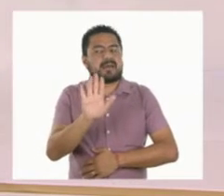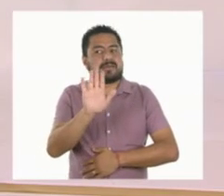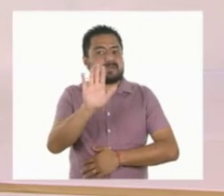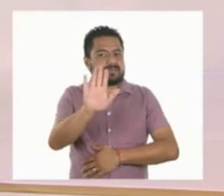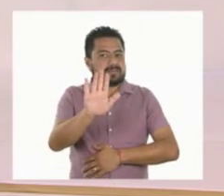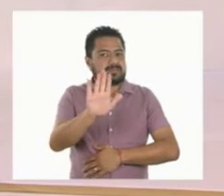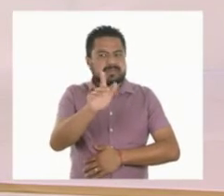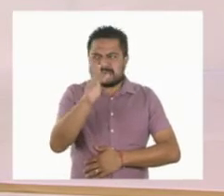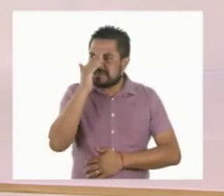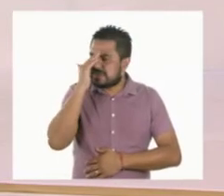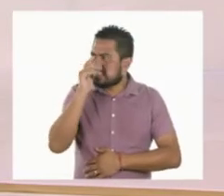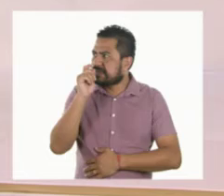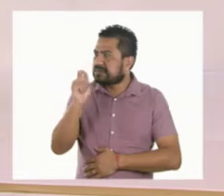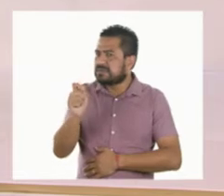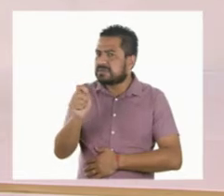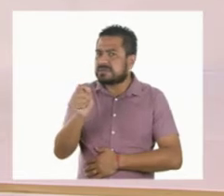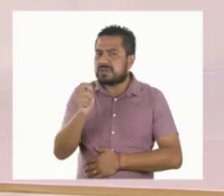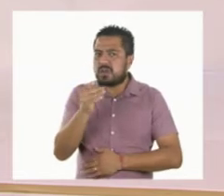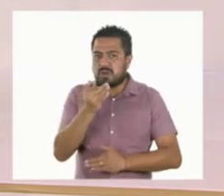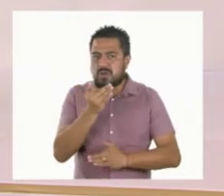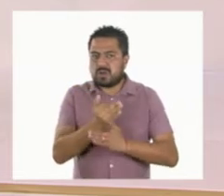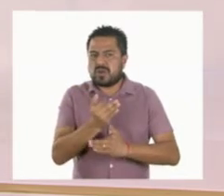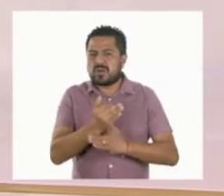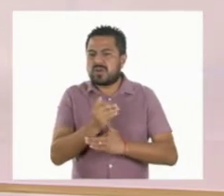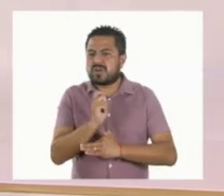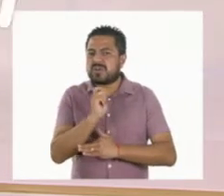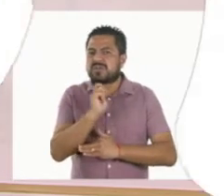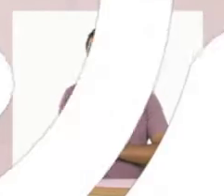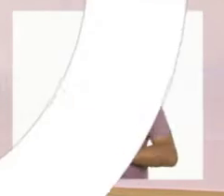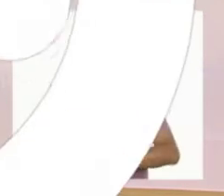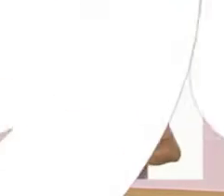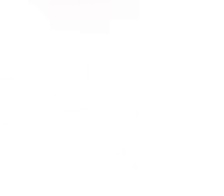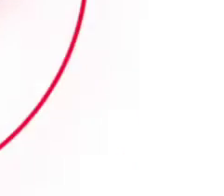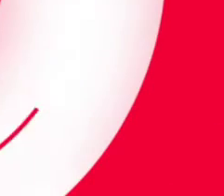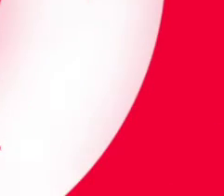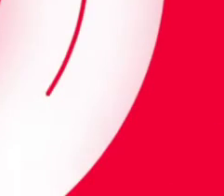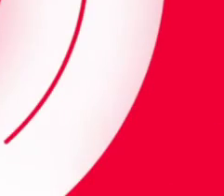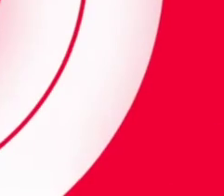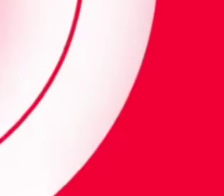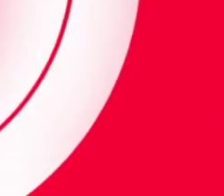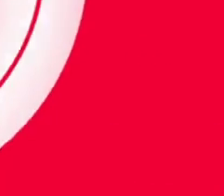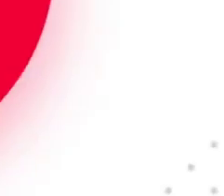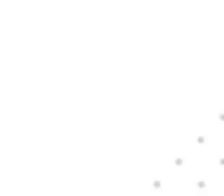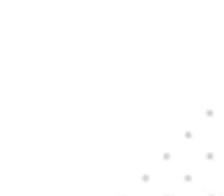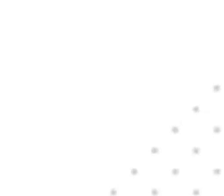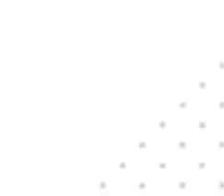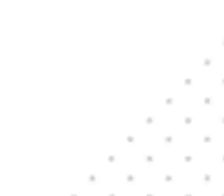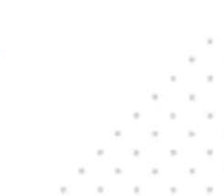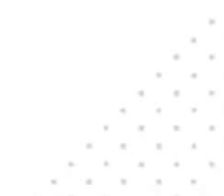Antes, ¿sabes qué? Ha llegado el momento de movernos.